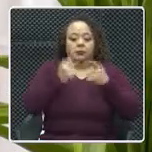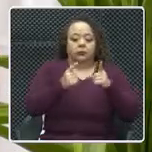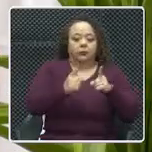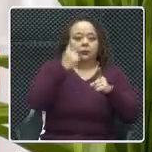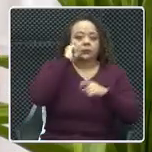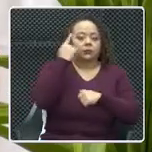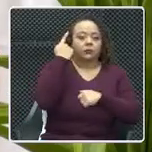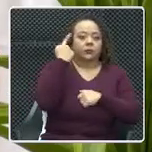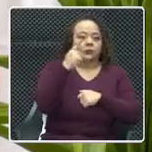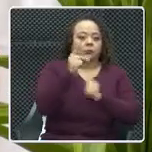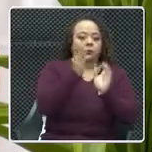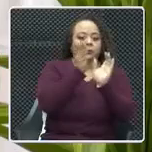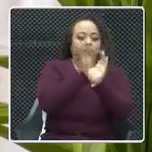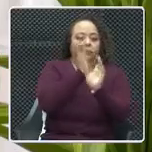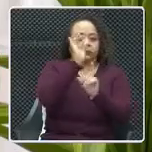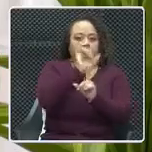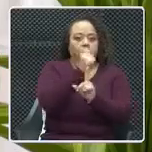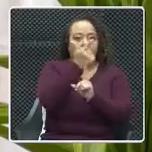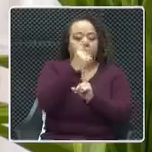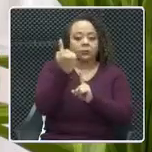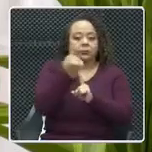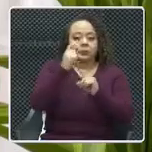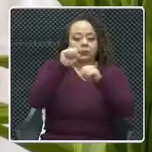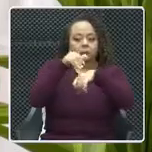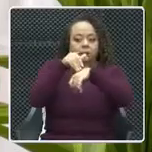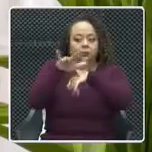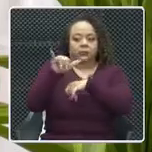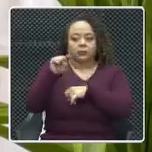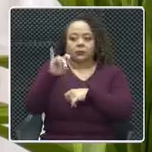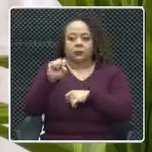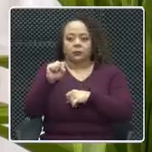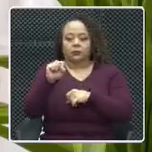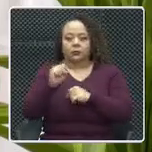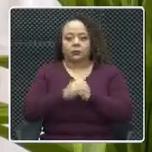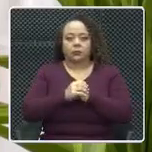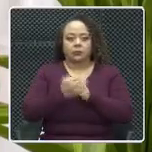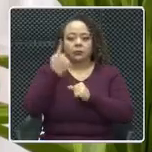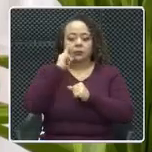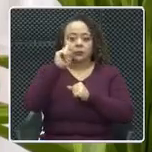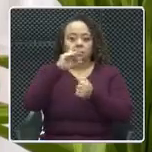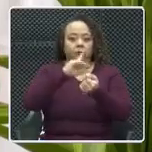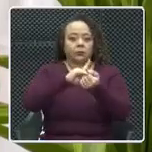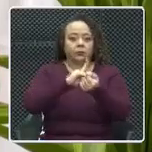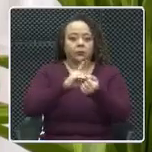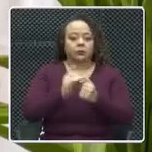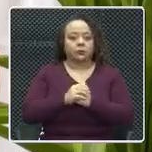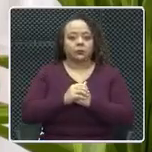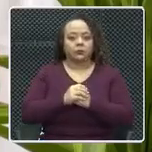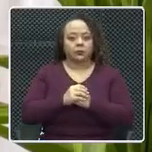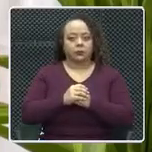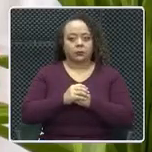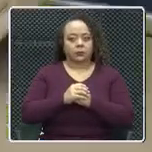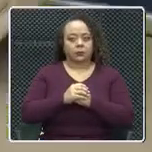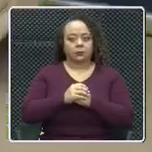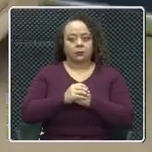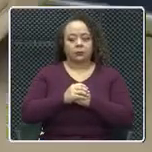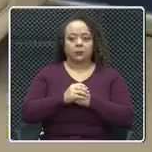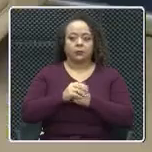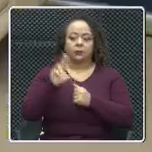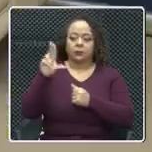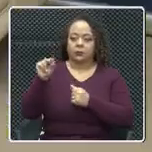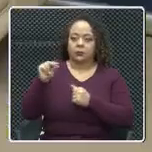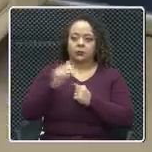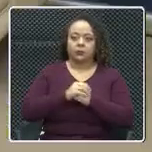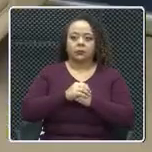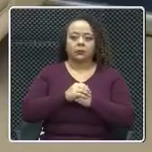un riesgo psicosocial solo pueden enviarse al INSS por parte de un médico. No. No.